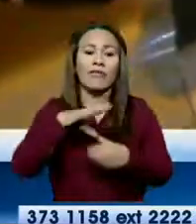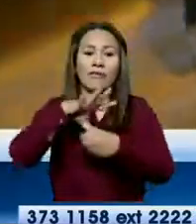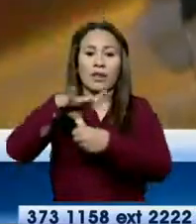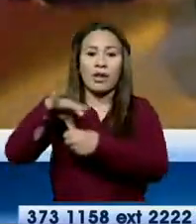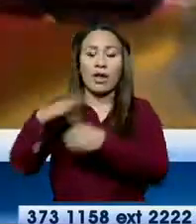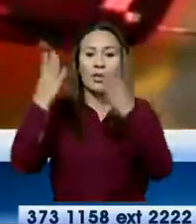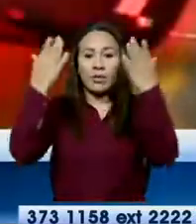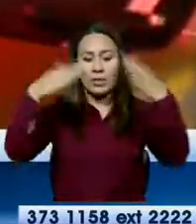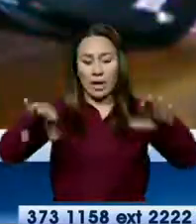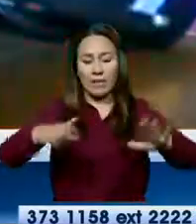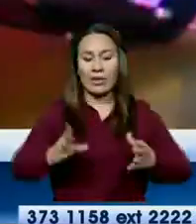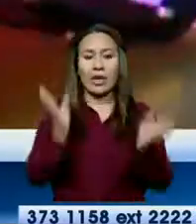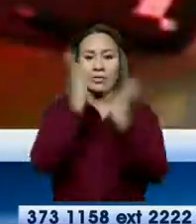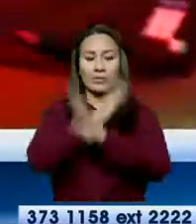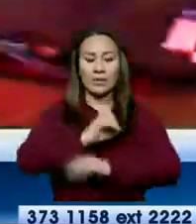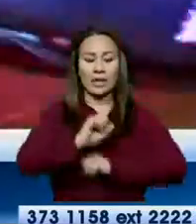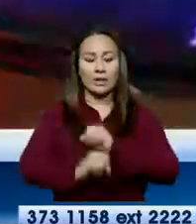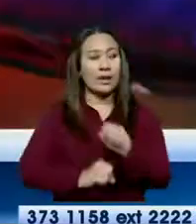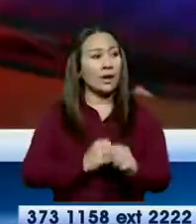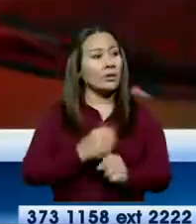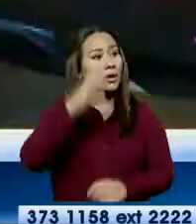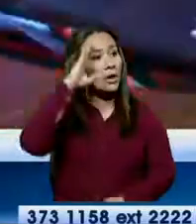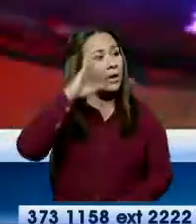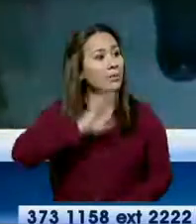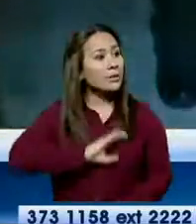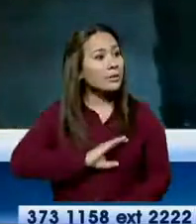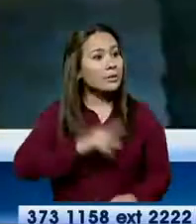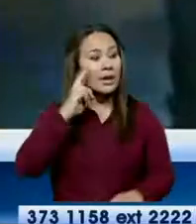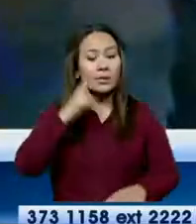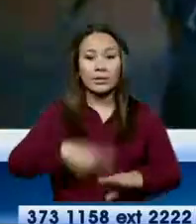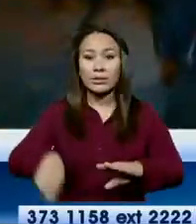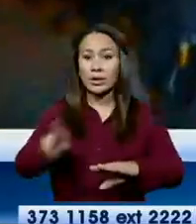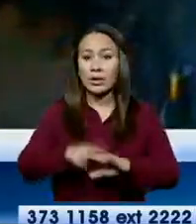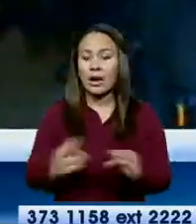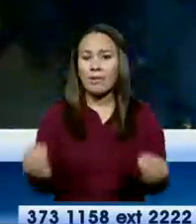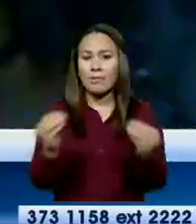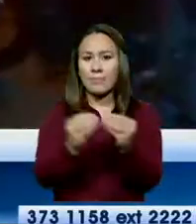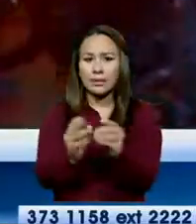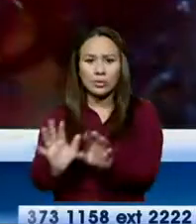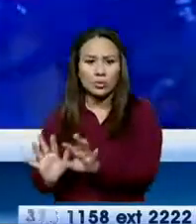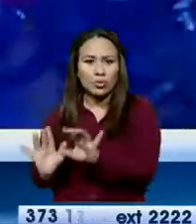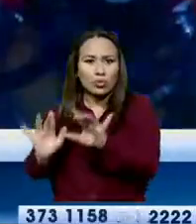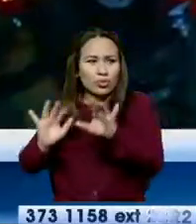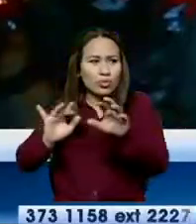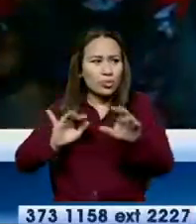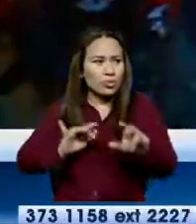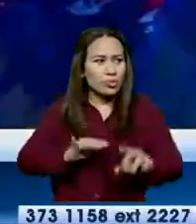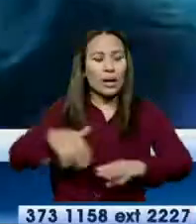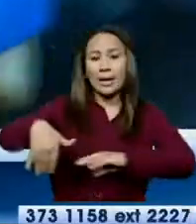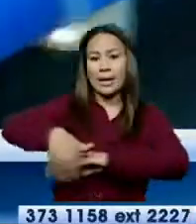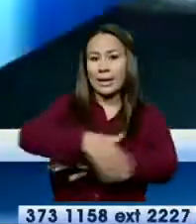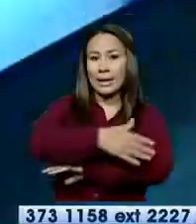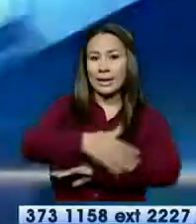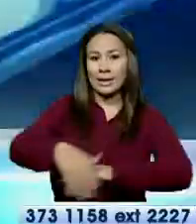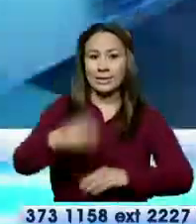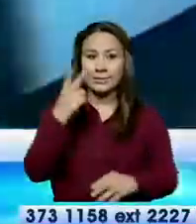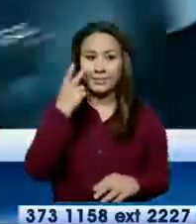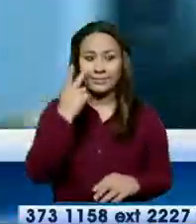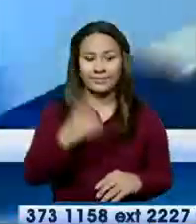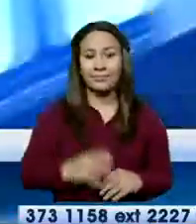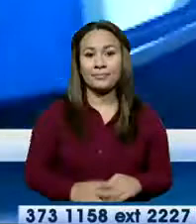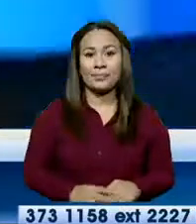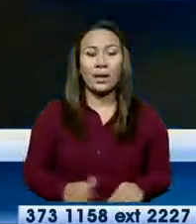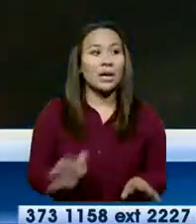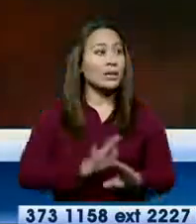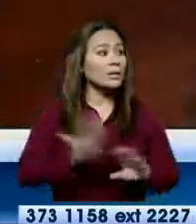y fin de año, la Policía Nacional ha incrementado su presencia en las calles. Se